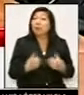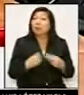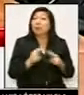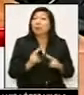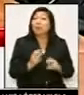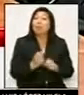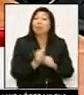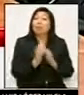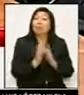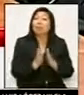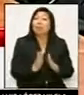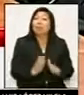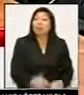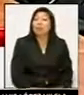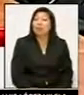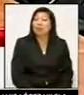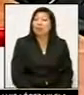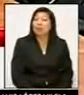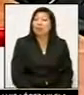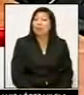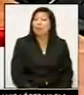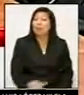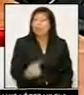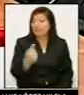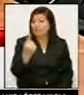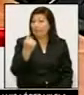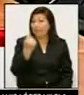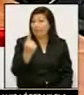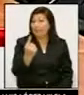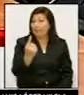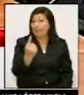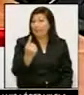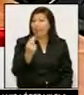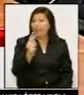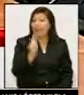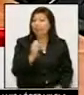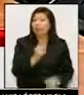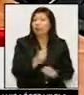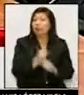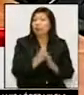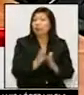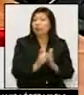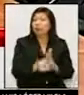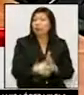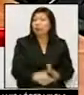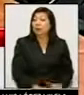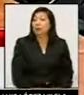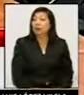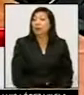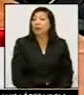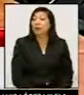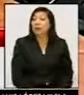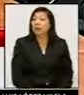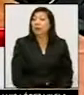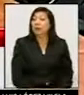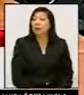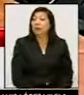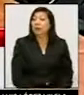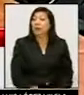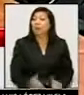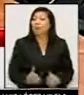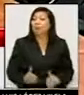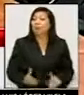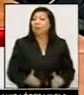la formalidad. O sea, primero es estar formales y luego buscar que eso ese